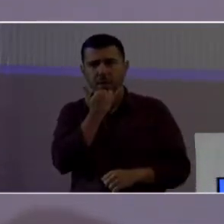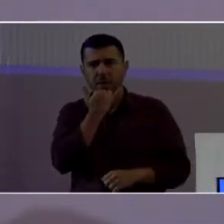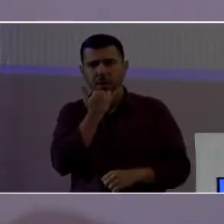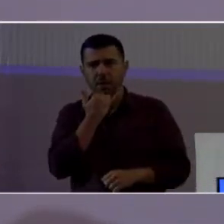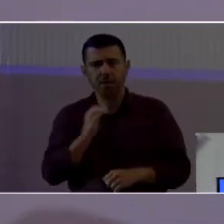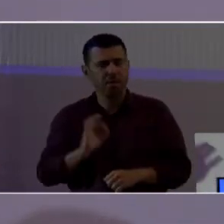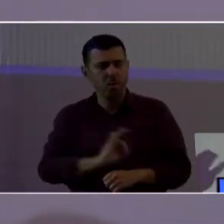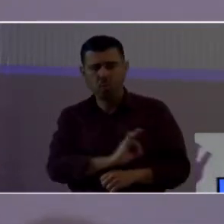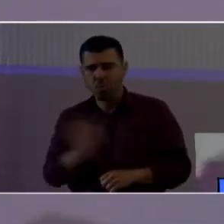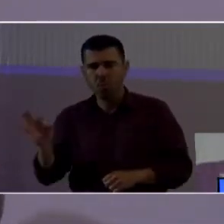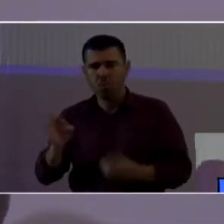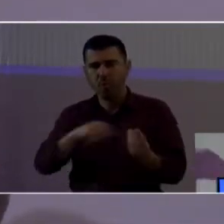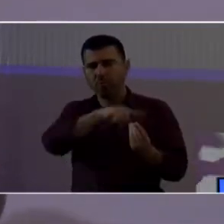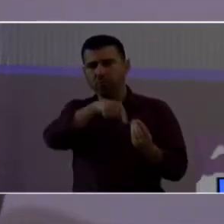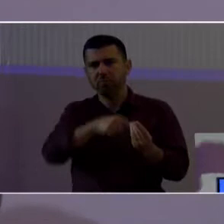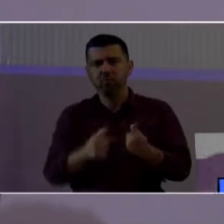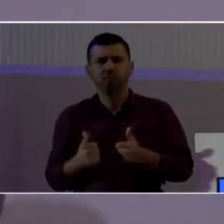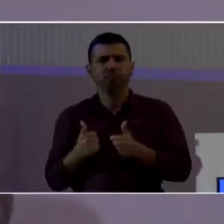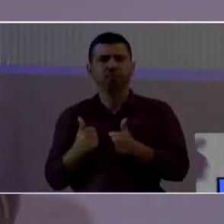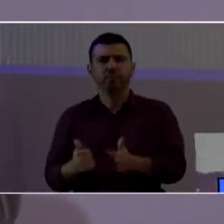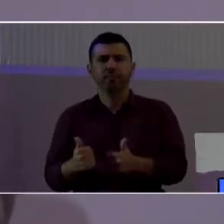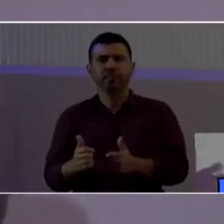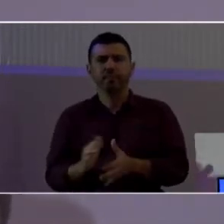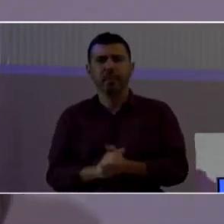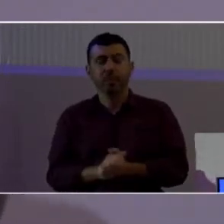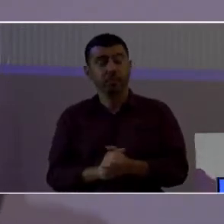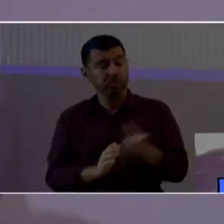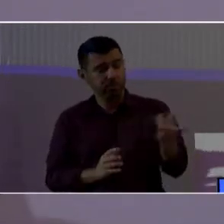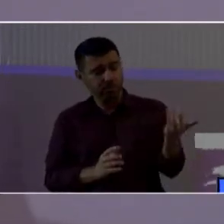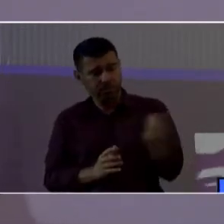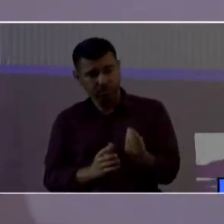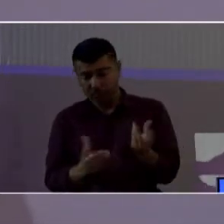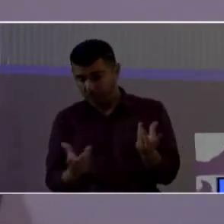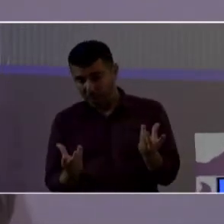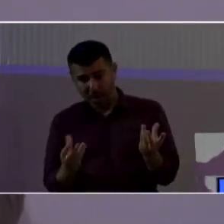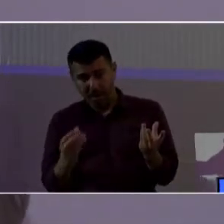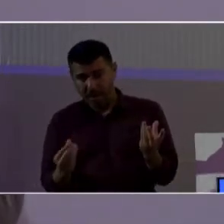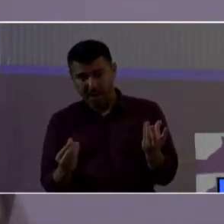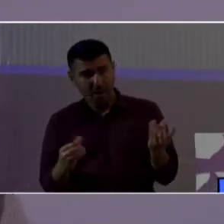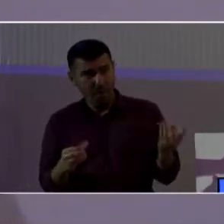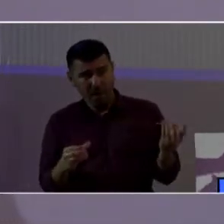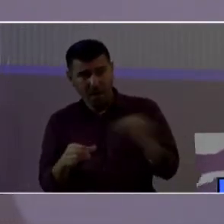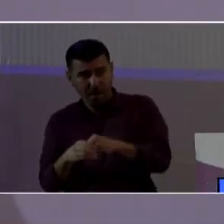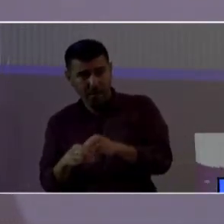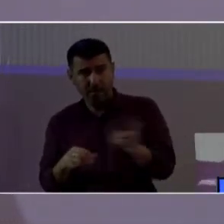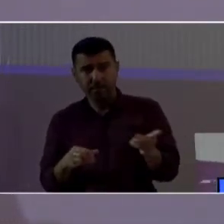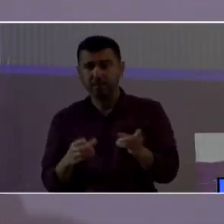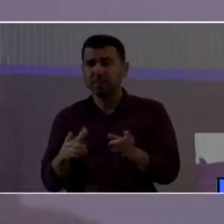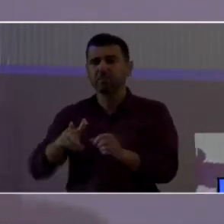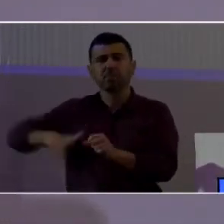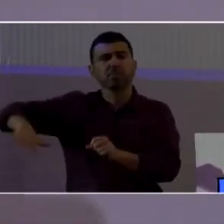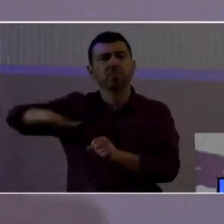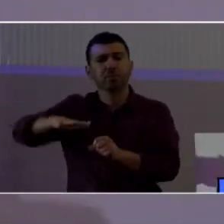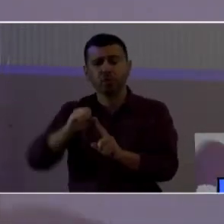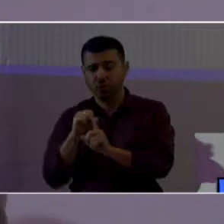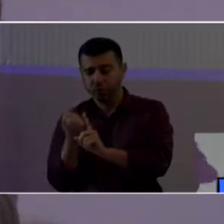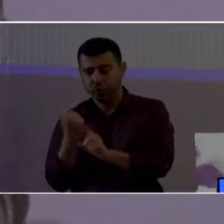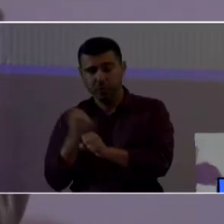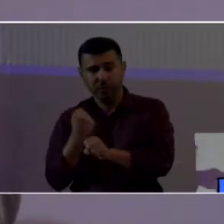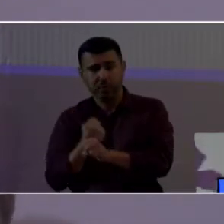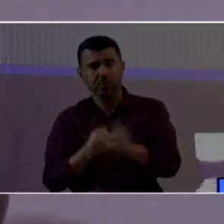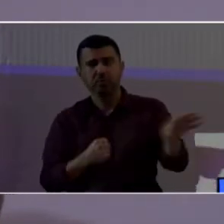Ninguno. Y los que hemos recomendado para la empleabilidad en el sector privado, no conozco ninguna queja de